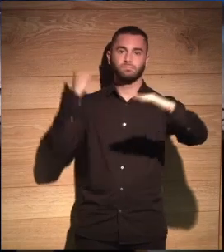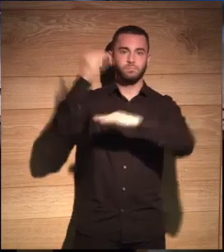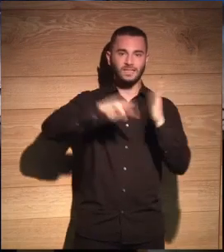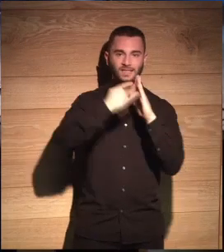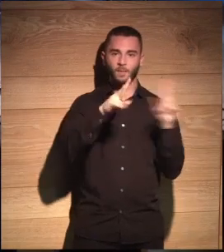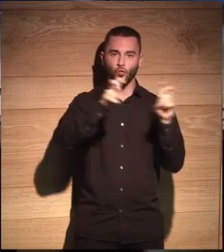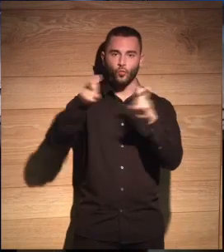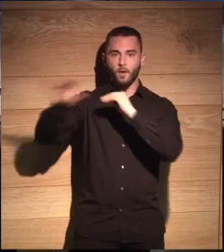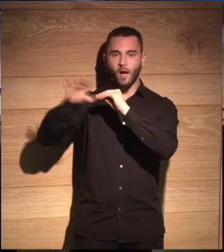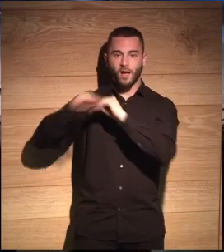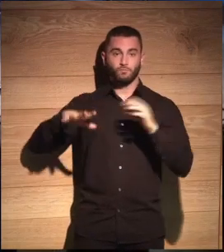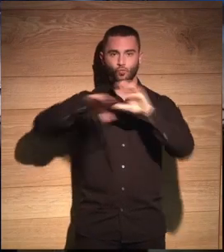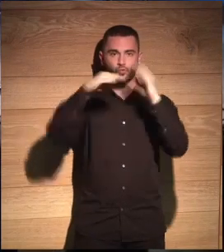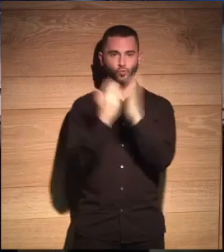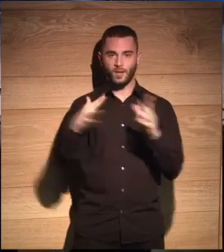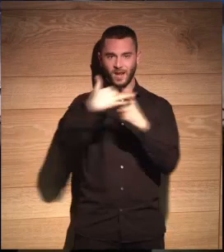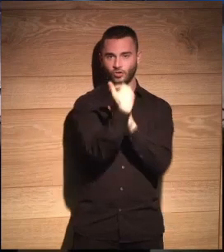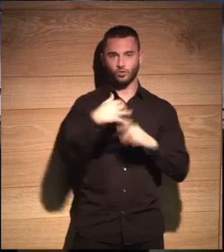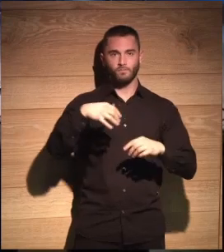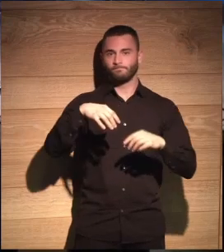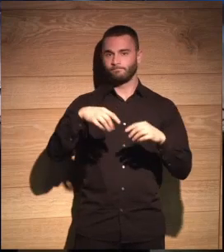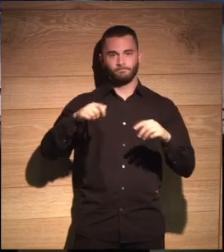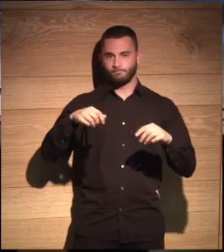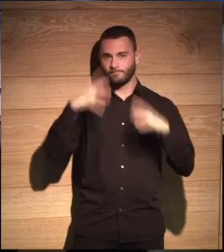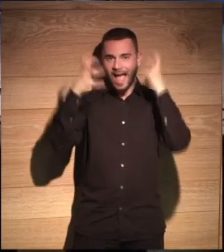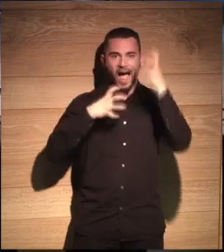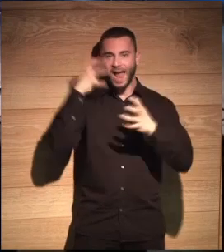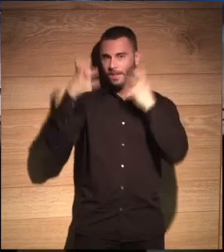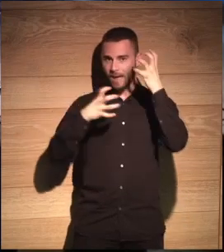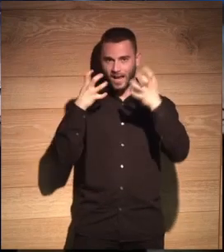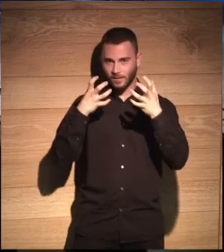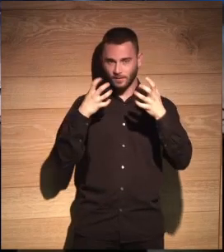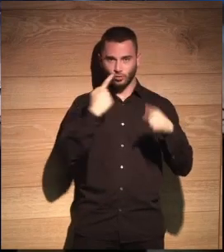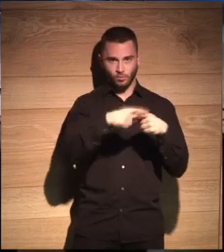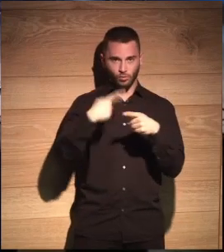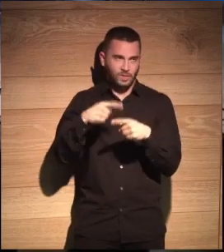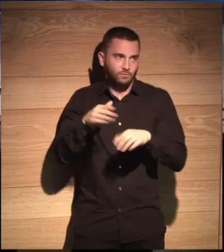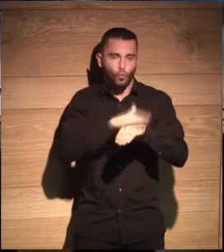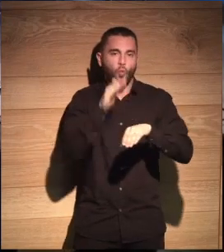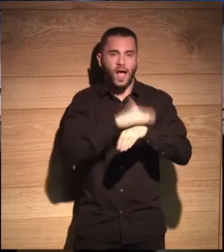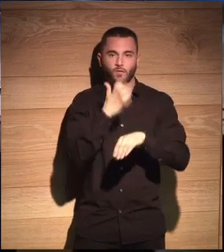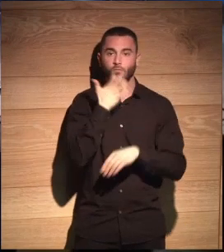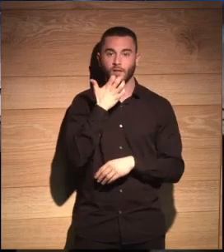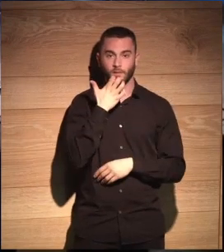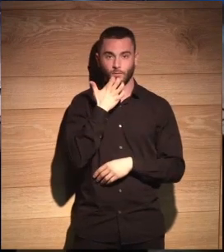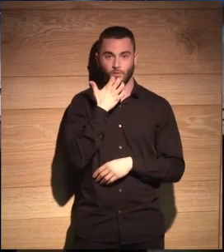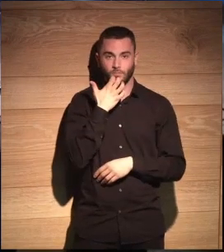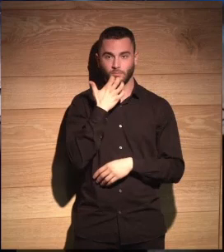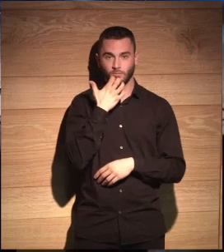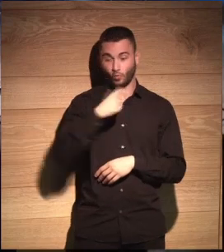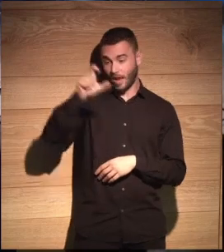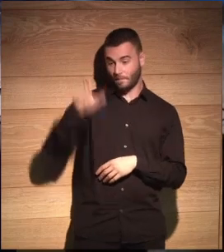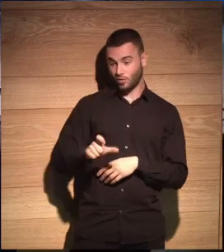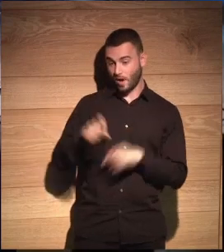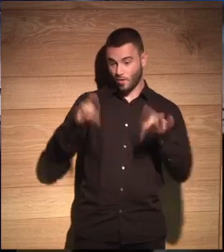poco que estamos en un universo animal y aprovechando un poco que las particularidades que puede tener un gato no son las mismas que las que tiene una